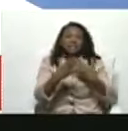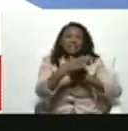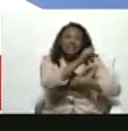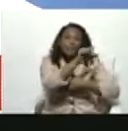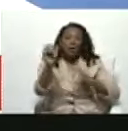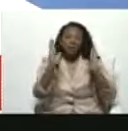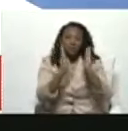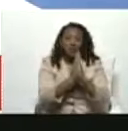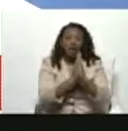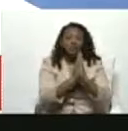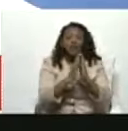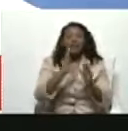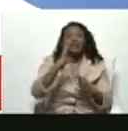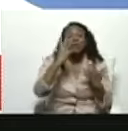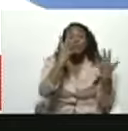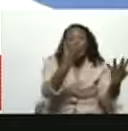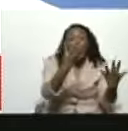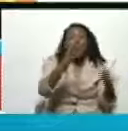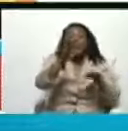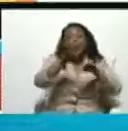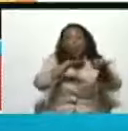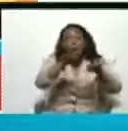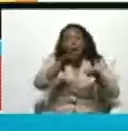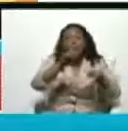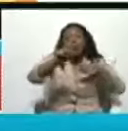contamos el noveno jueves después de la Semana Santa.